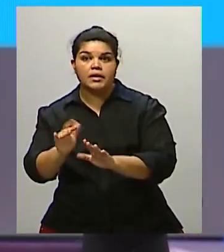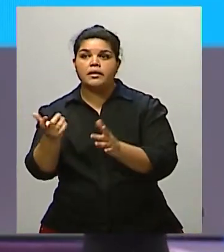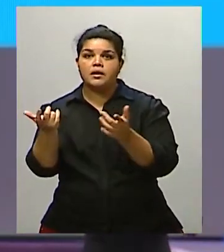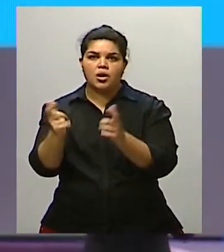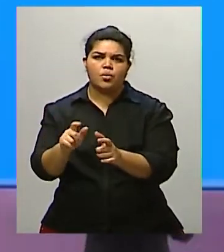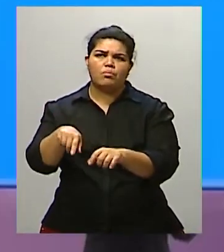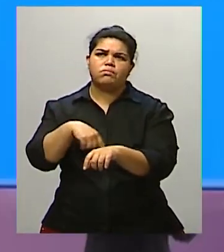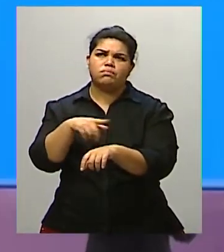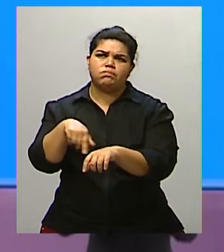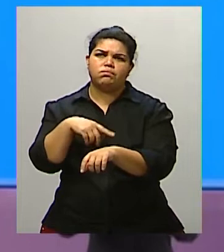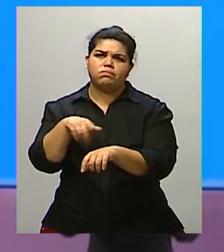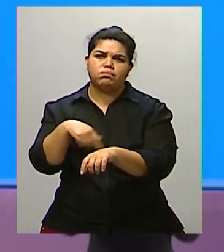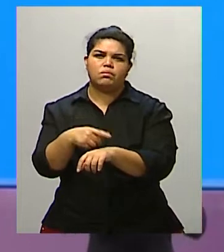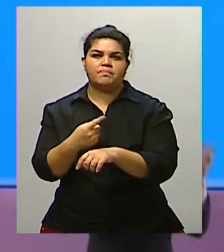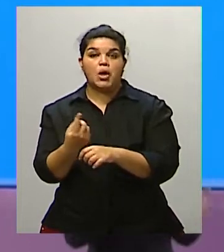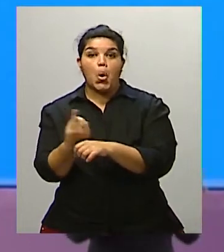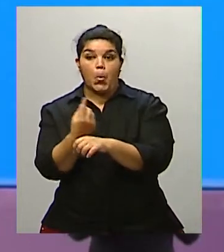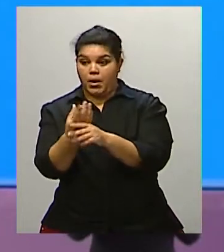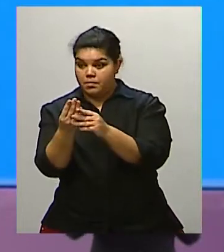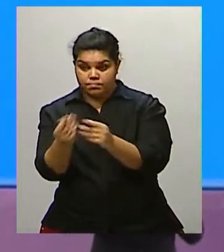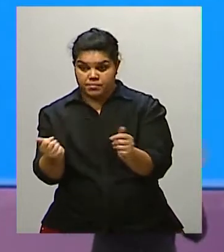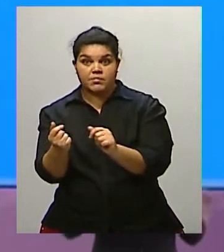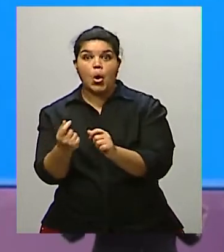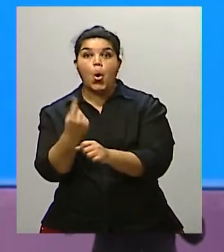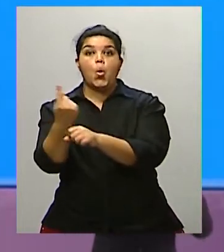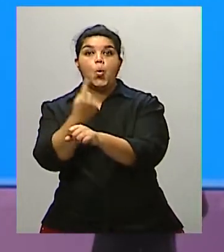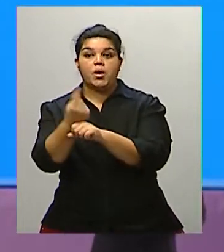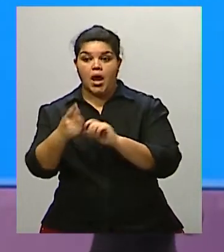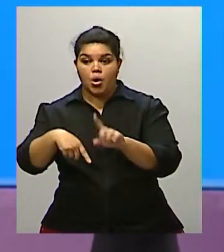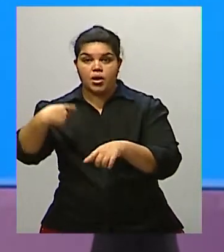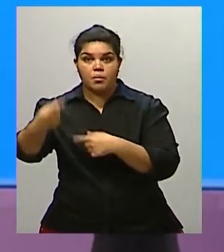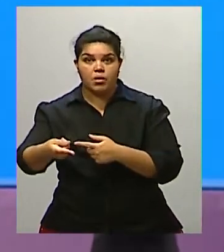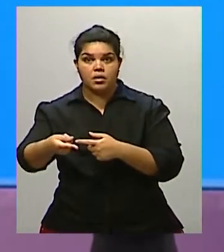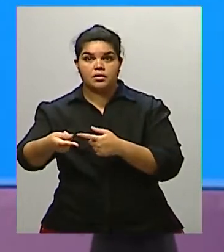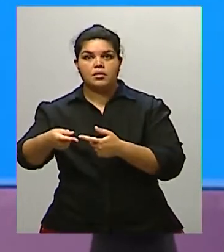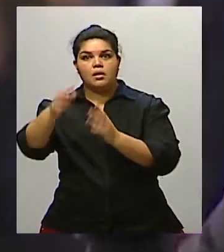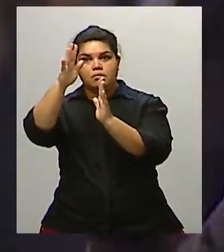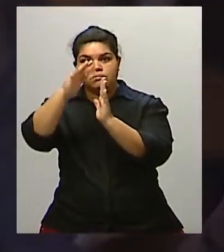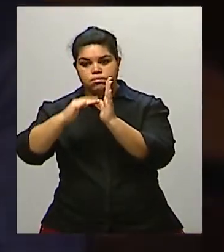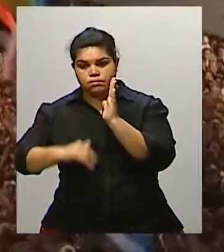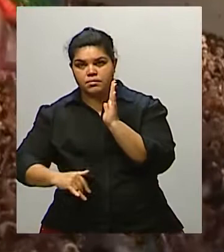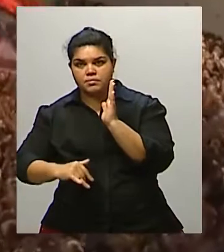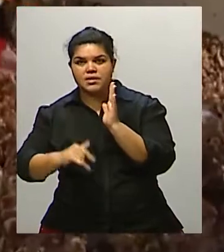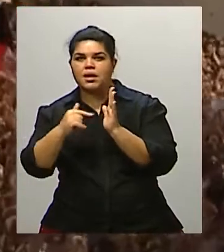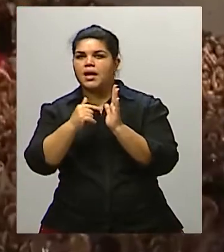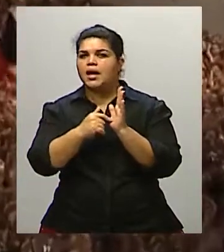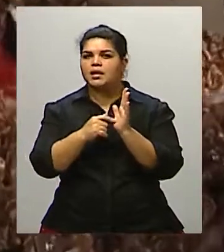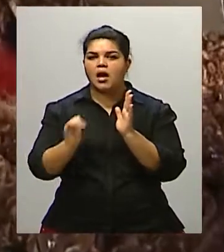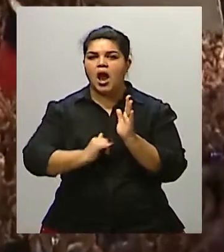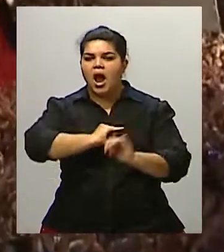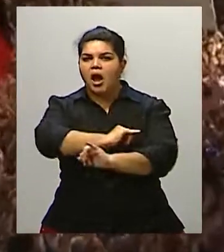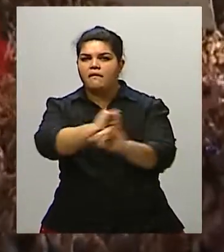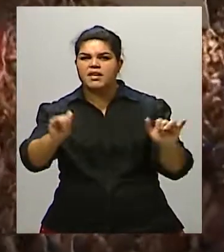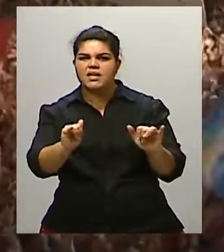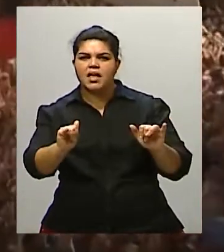la entrevista con Alberto, enviaron una lista a los supermercados con entre un 10 y un 15% de aumento todos